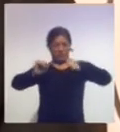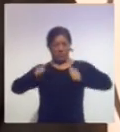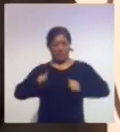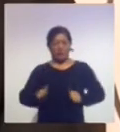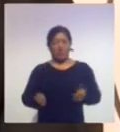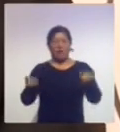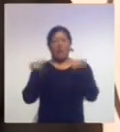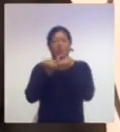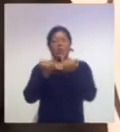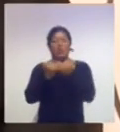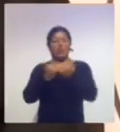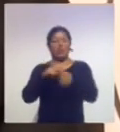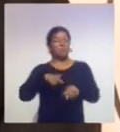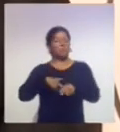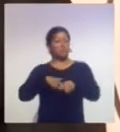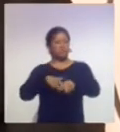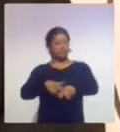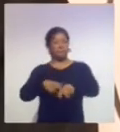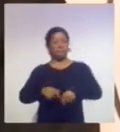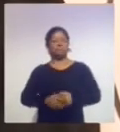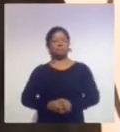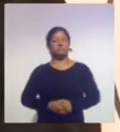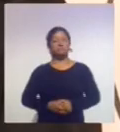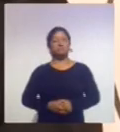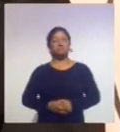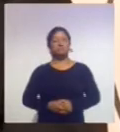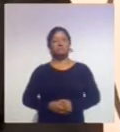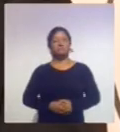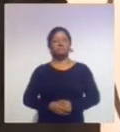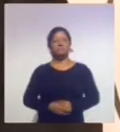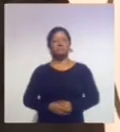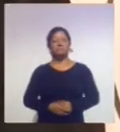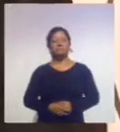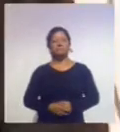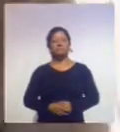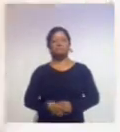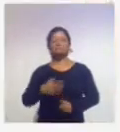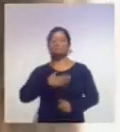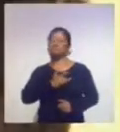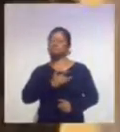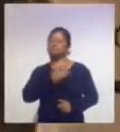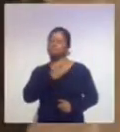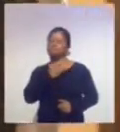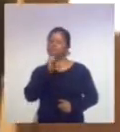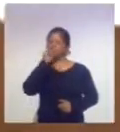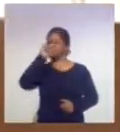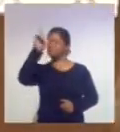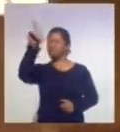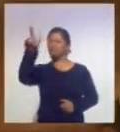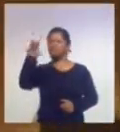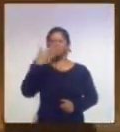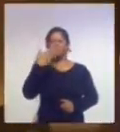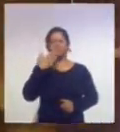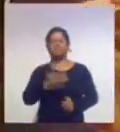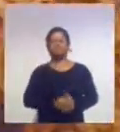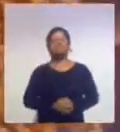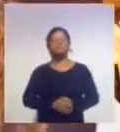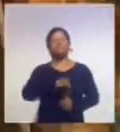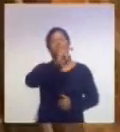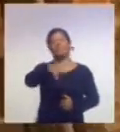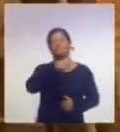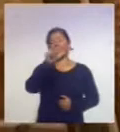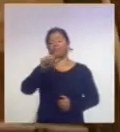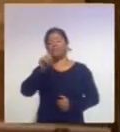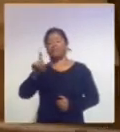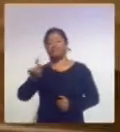nos mantiene económicamente y también espiritualmente, ¿no? Para José Antonio Cepeda, el arte taurino